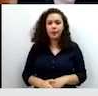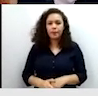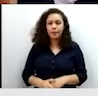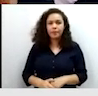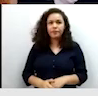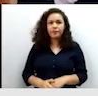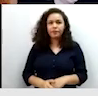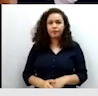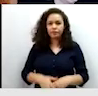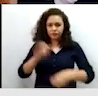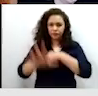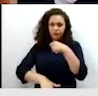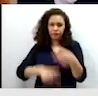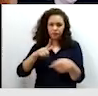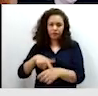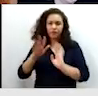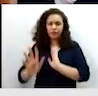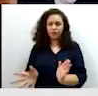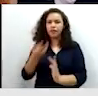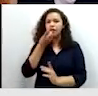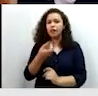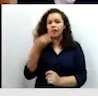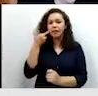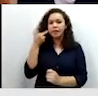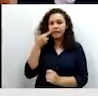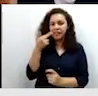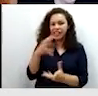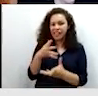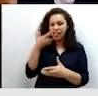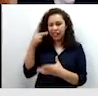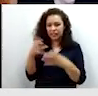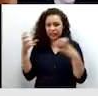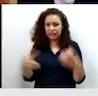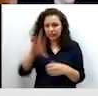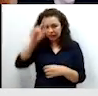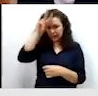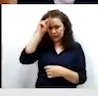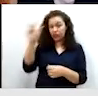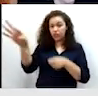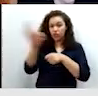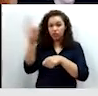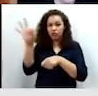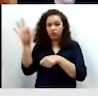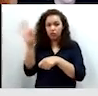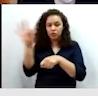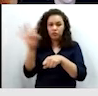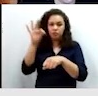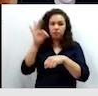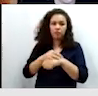Fauna nociva, pues ya lo habíamos platicado: ratitas, ratones, cucarachas, moscas, chinches, piojos,